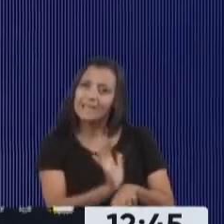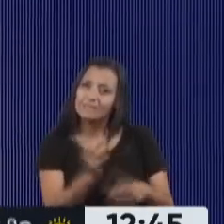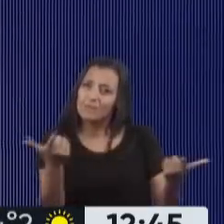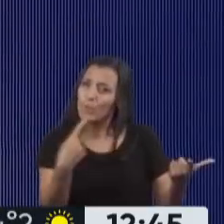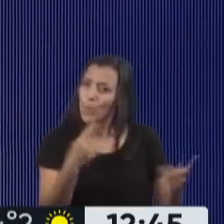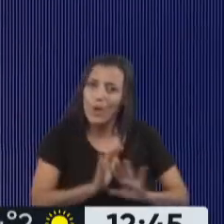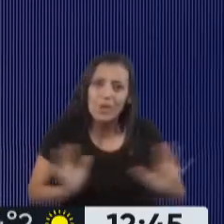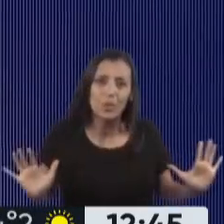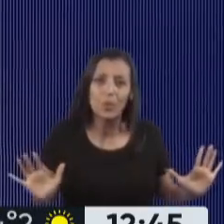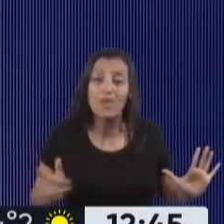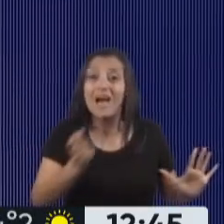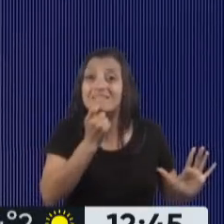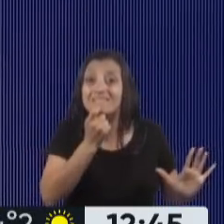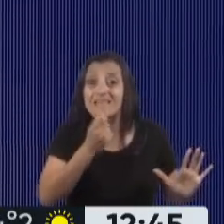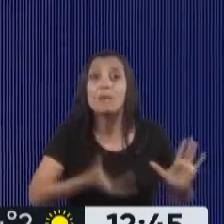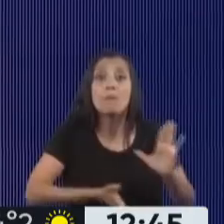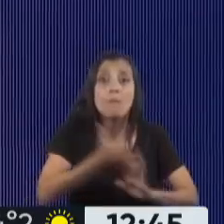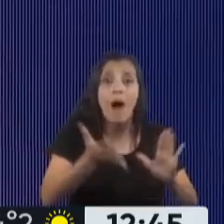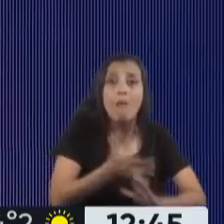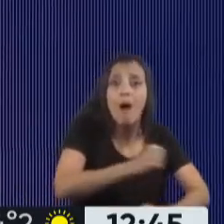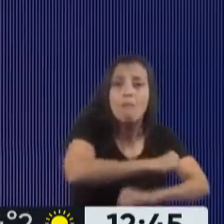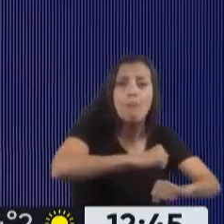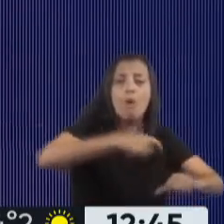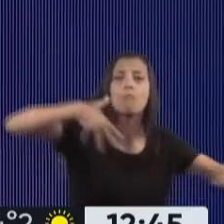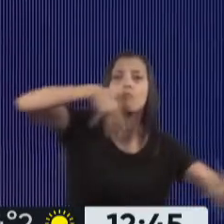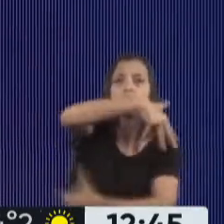ninguna duda que si esto hubiera estallado,